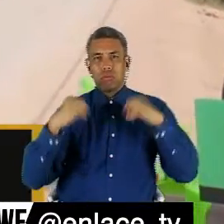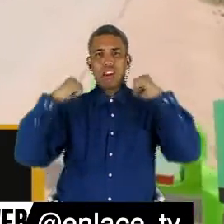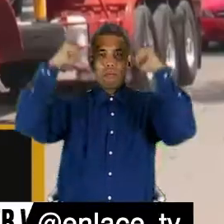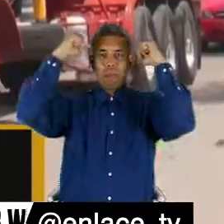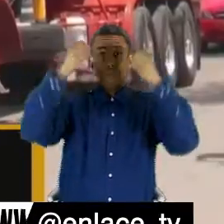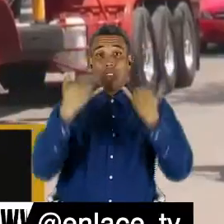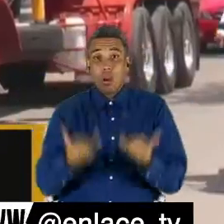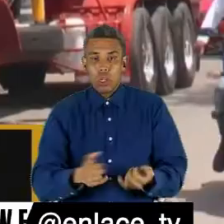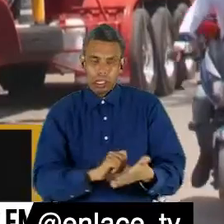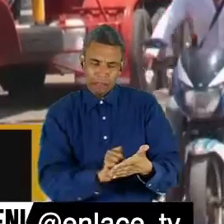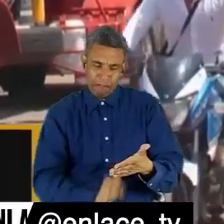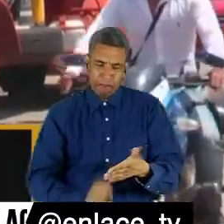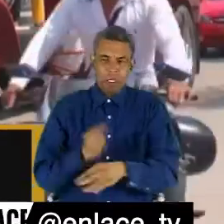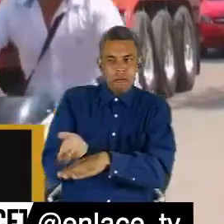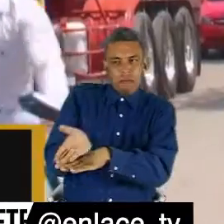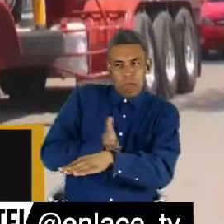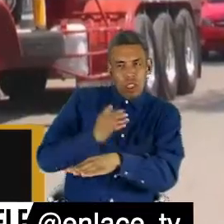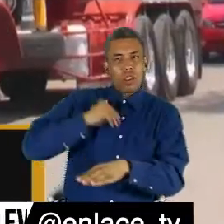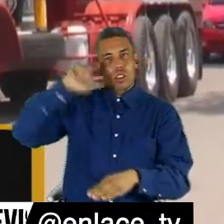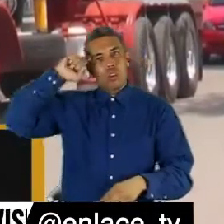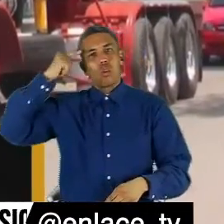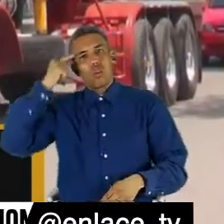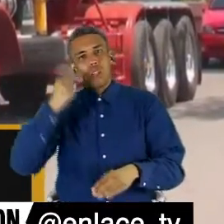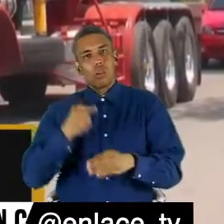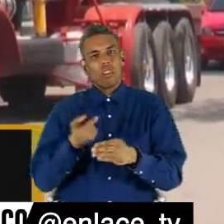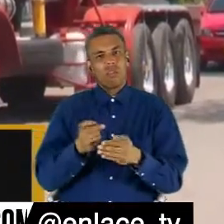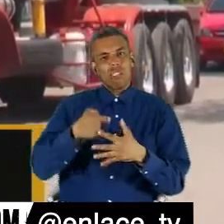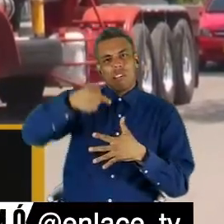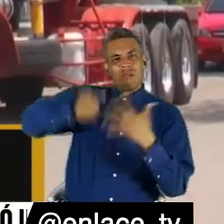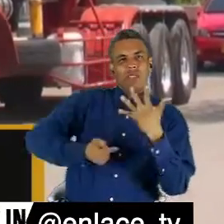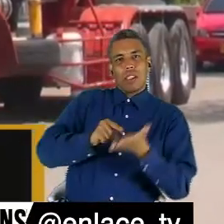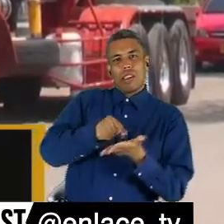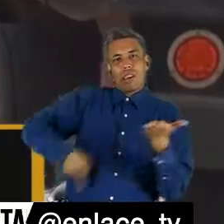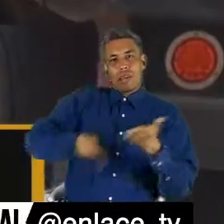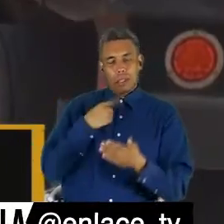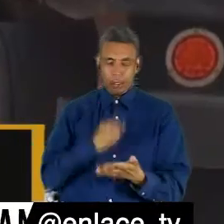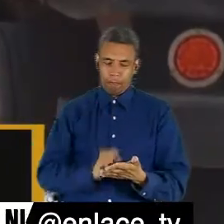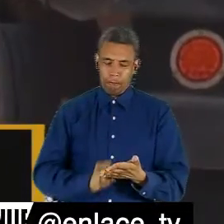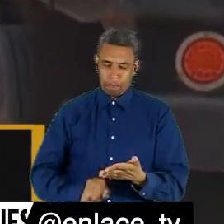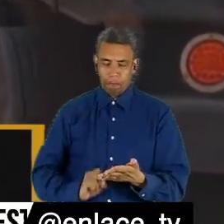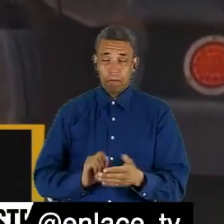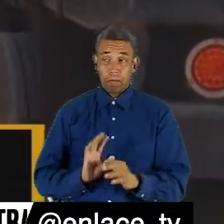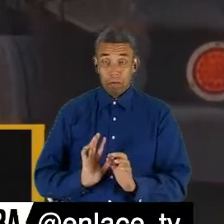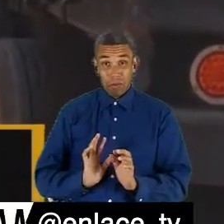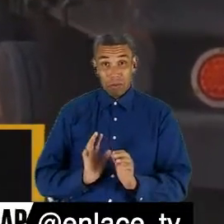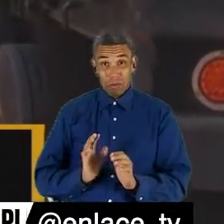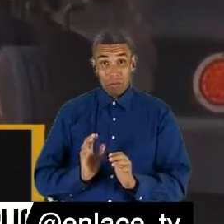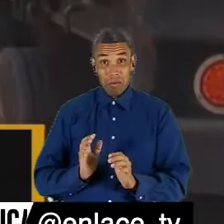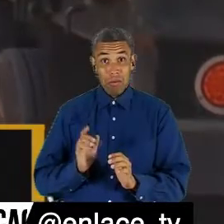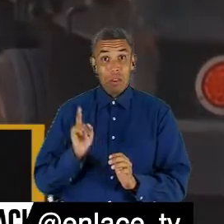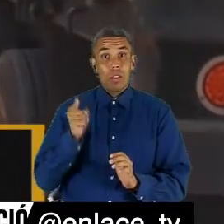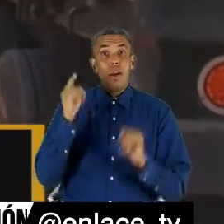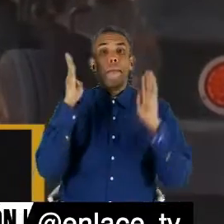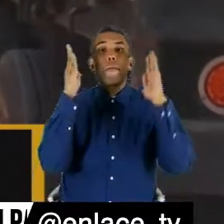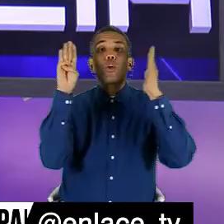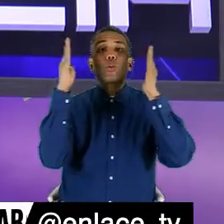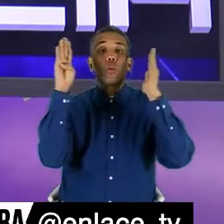de peticiones para levantar el paro. Conductores retornarán a manifestaciones pacíficas en el sector del Boston.